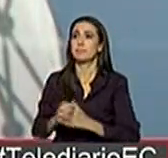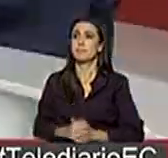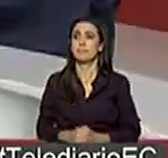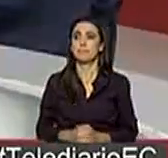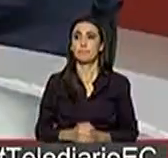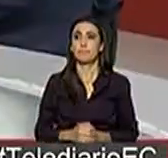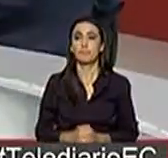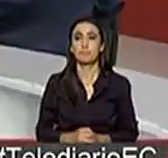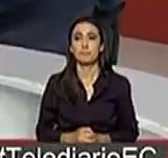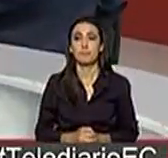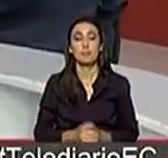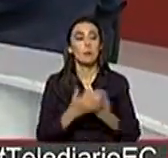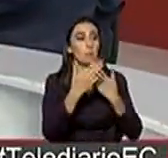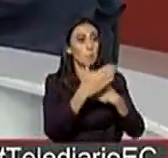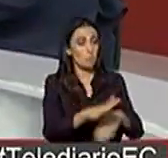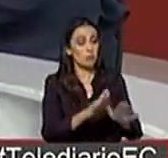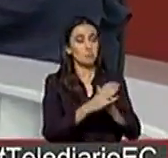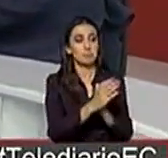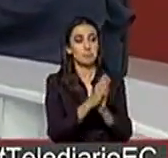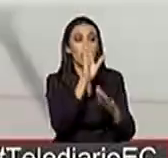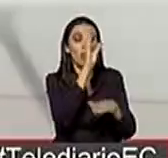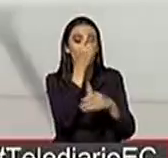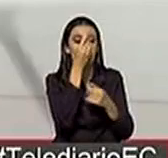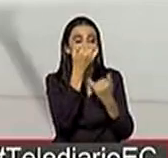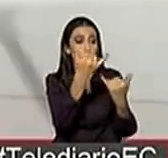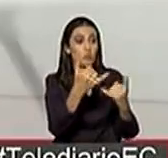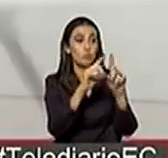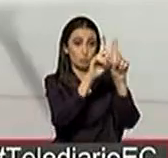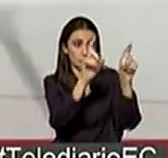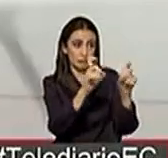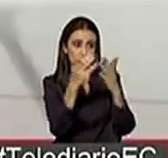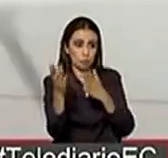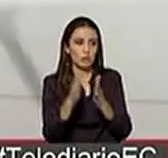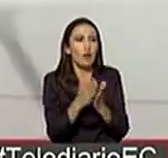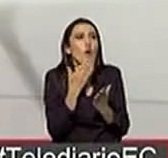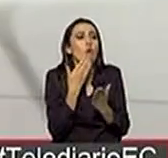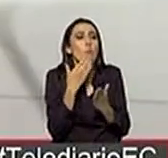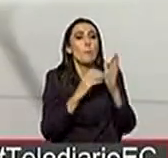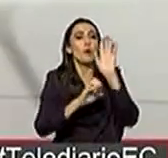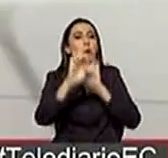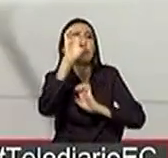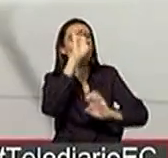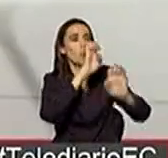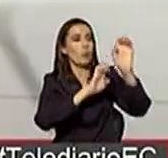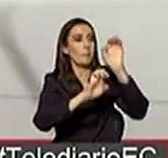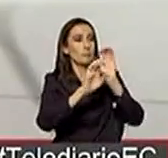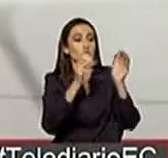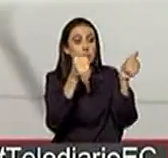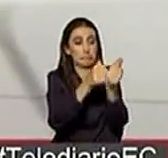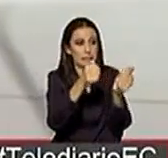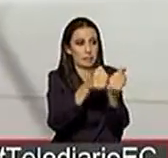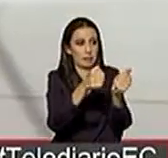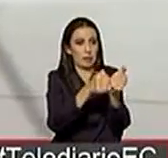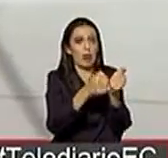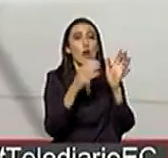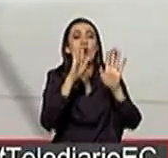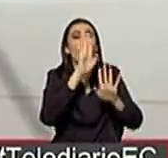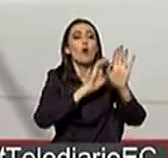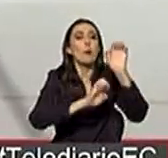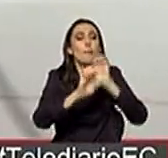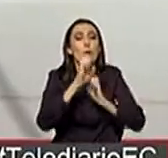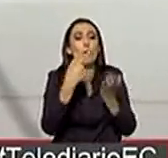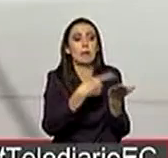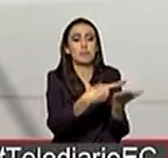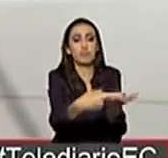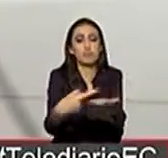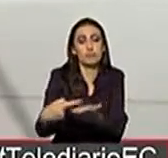bueno doctor galán en qué medida debemos evaluar este acercamiento que se ha dado entre las autoridades del gobierno y la dirigencia